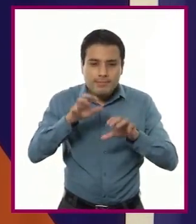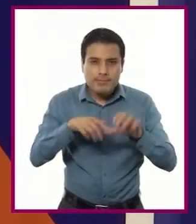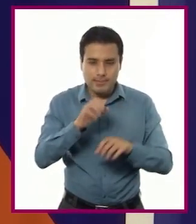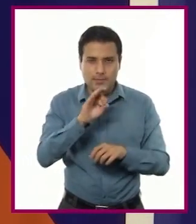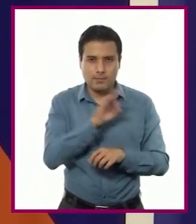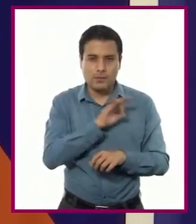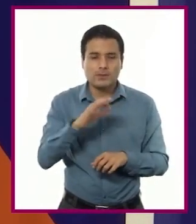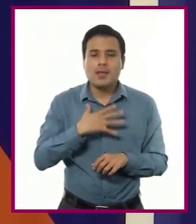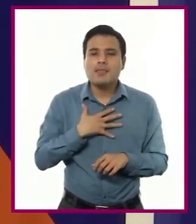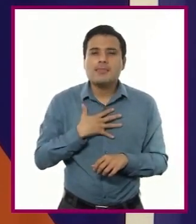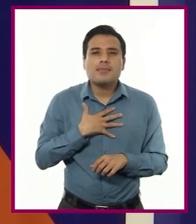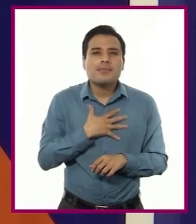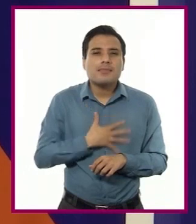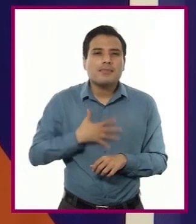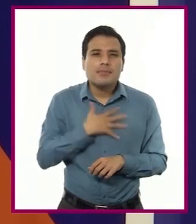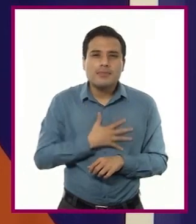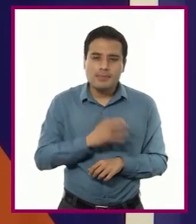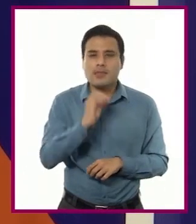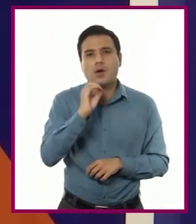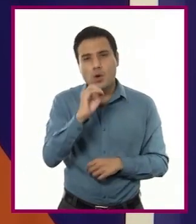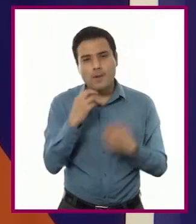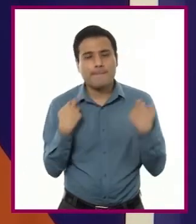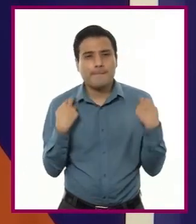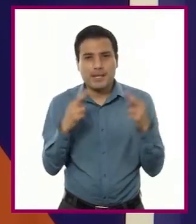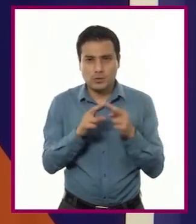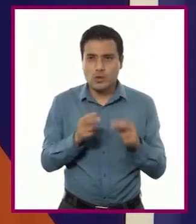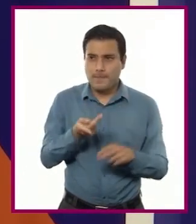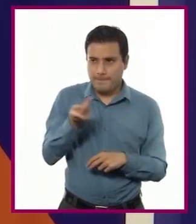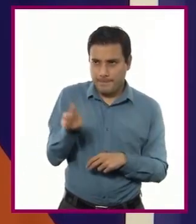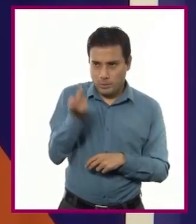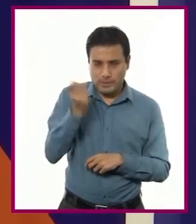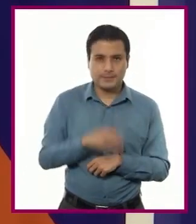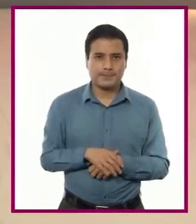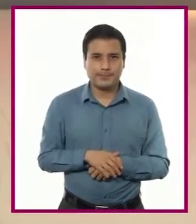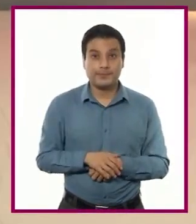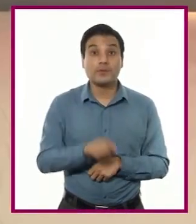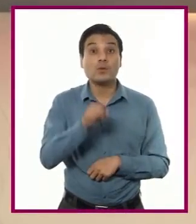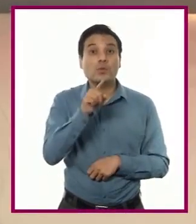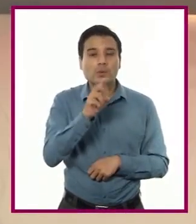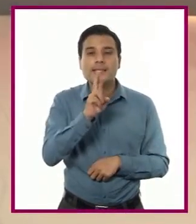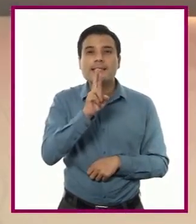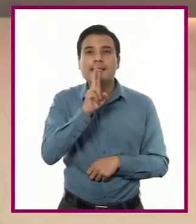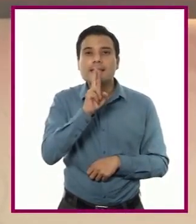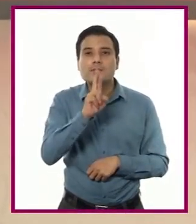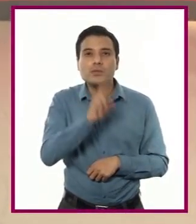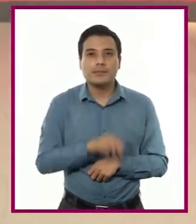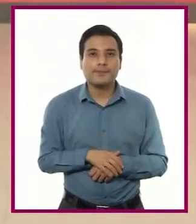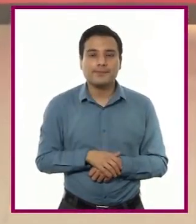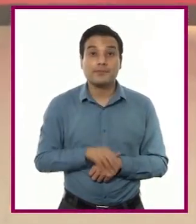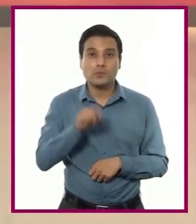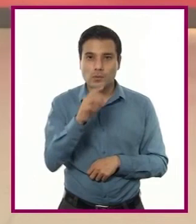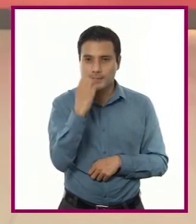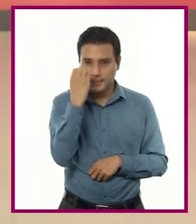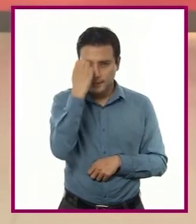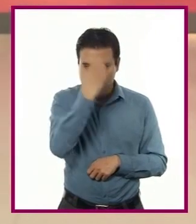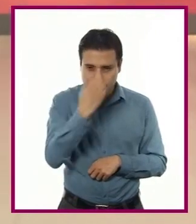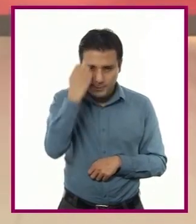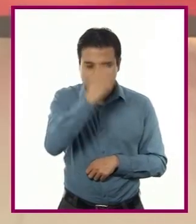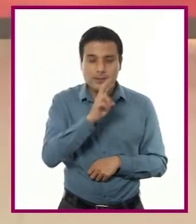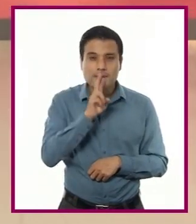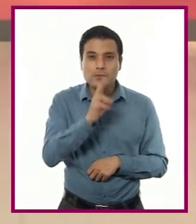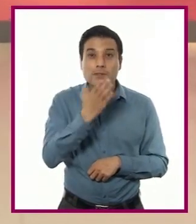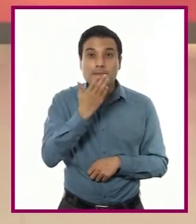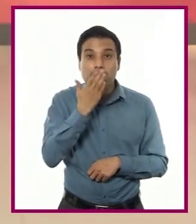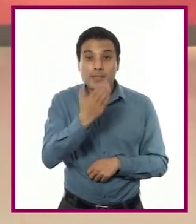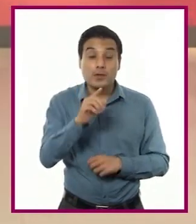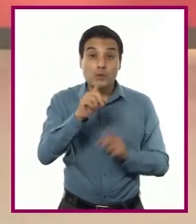o bien acérquense a sus maestras y maestros, resuelvan los reactivos, analicen las respuestas y si existiera